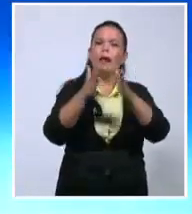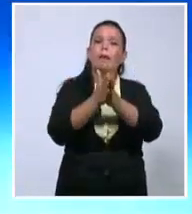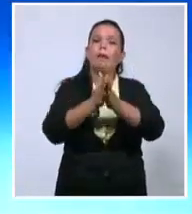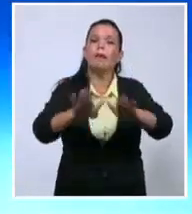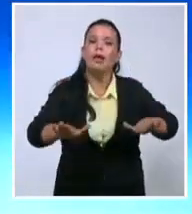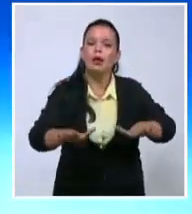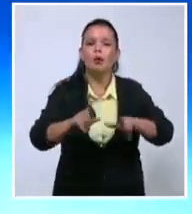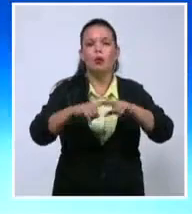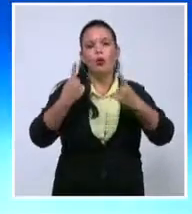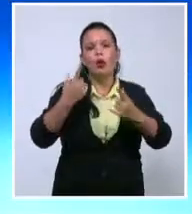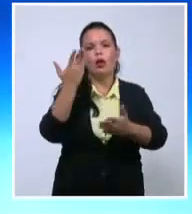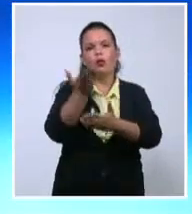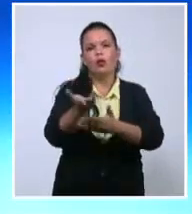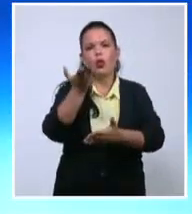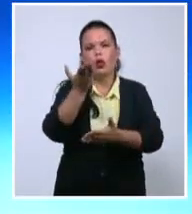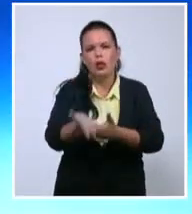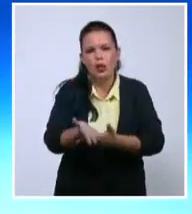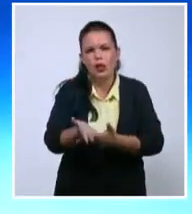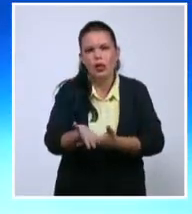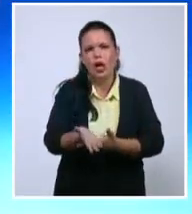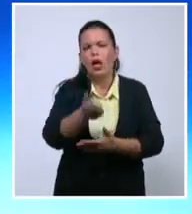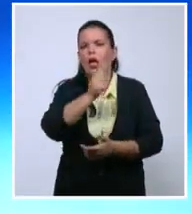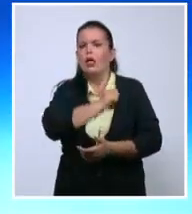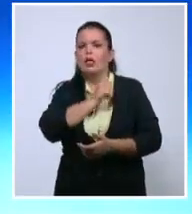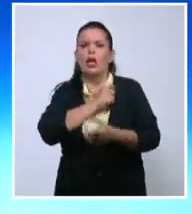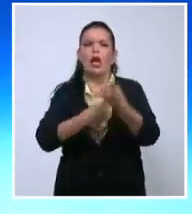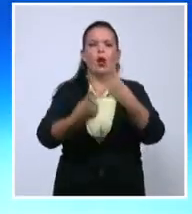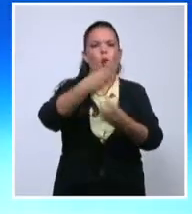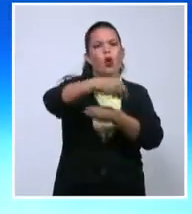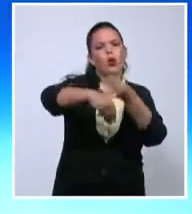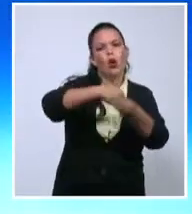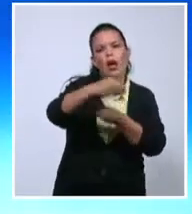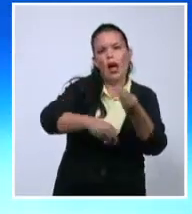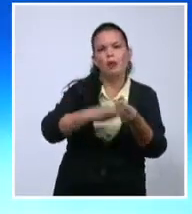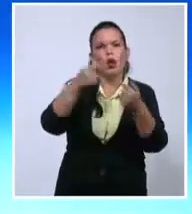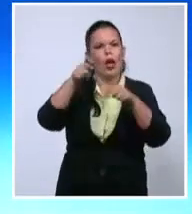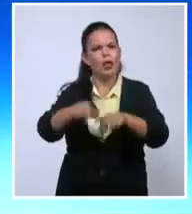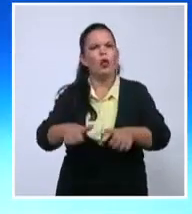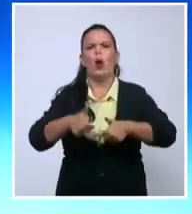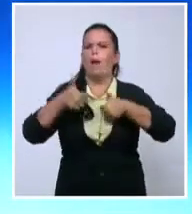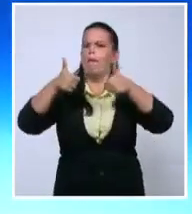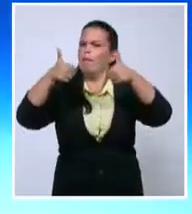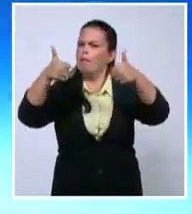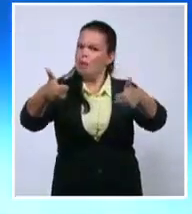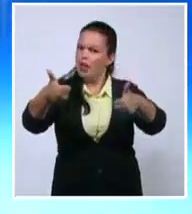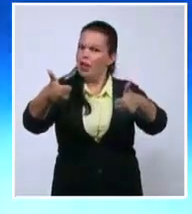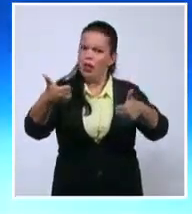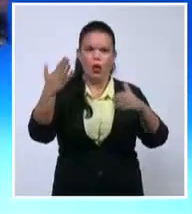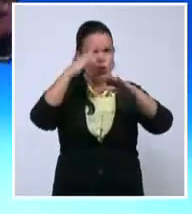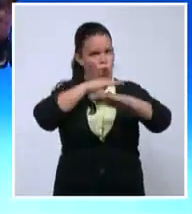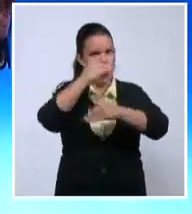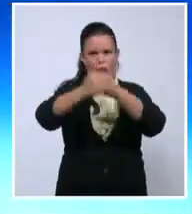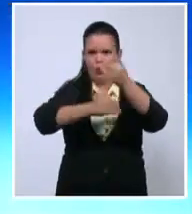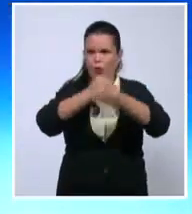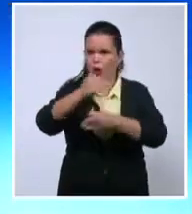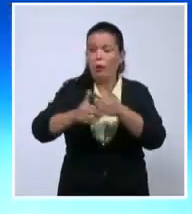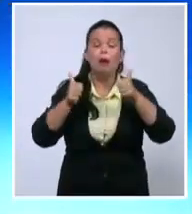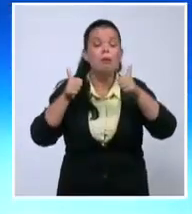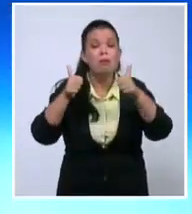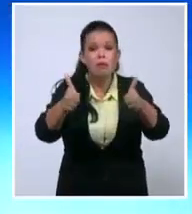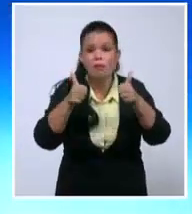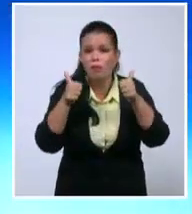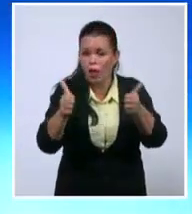preocupación general, que eso es legítimo y que no tiene nada de malo. Recuerden, usted ve esto y lo que pudiera pensar es eso, que la gente se está